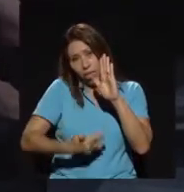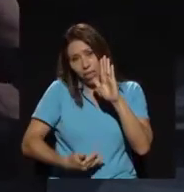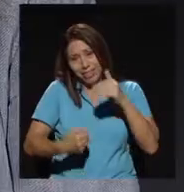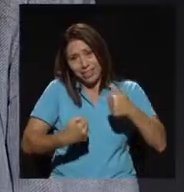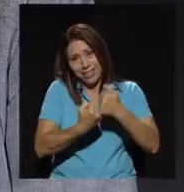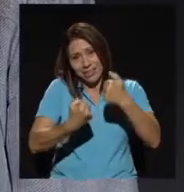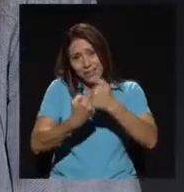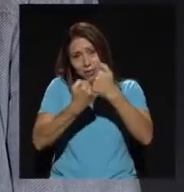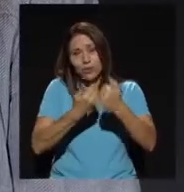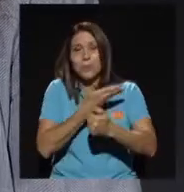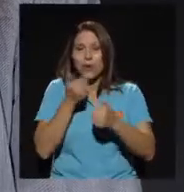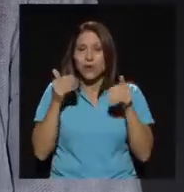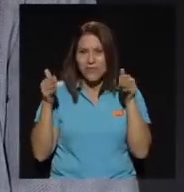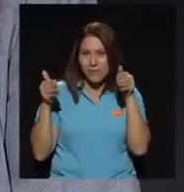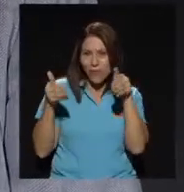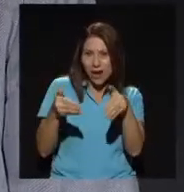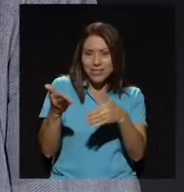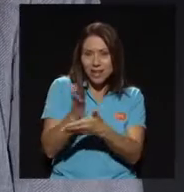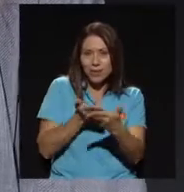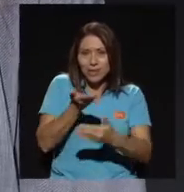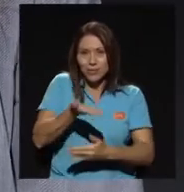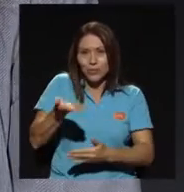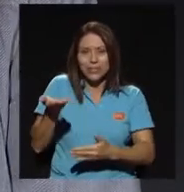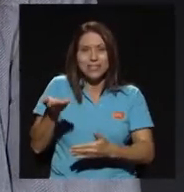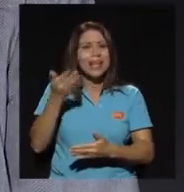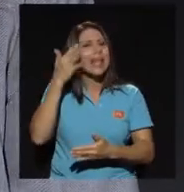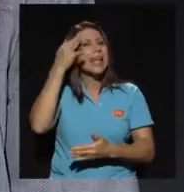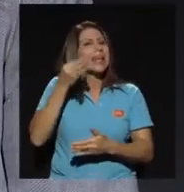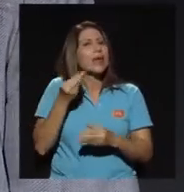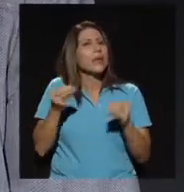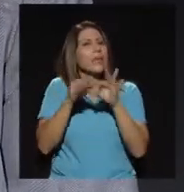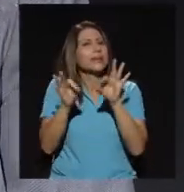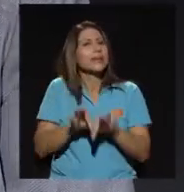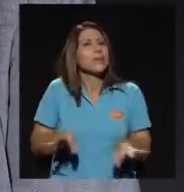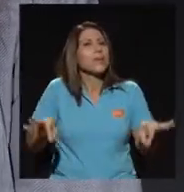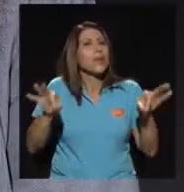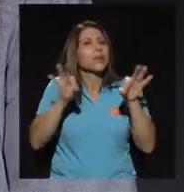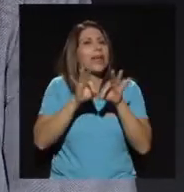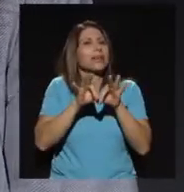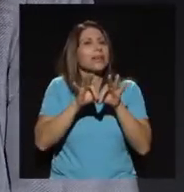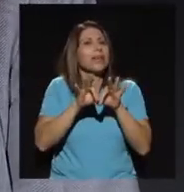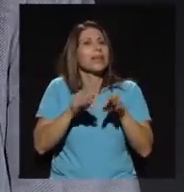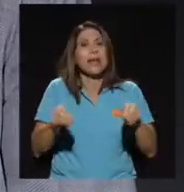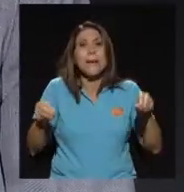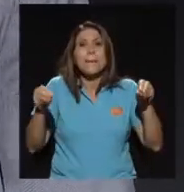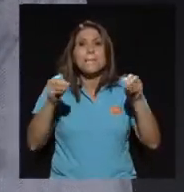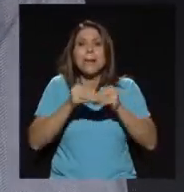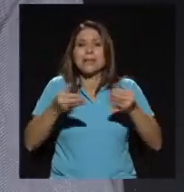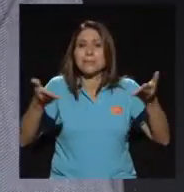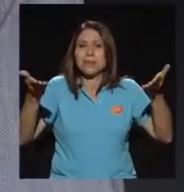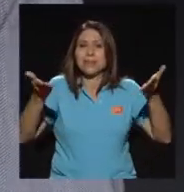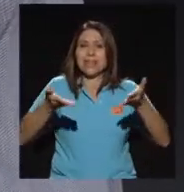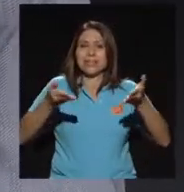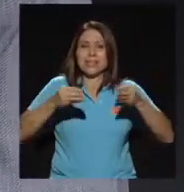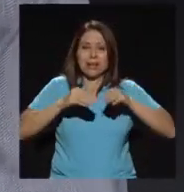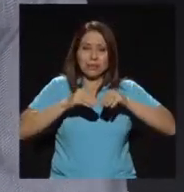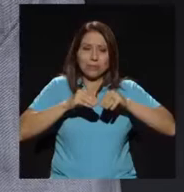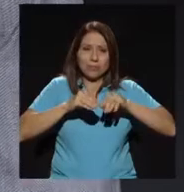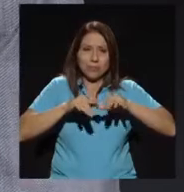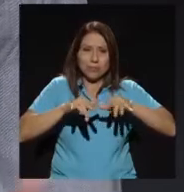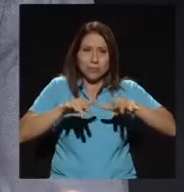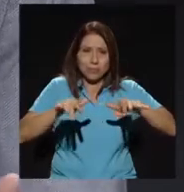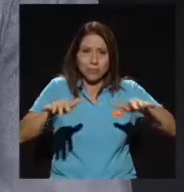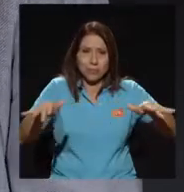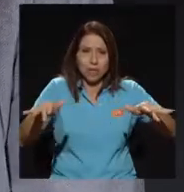enfocarse en algunas cosas. Creo que el más importante es aumentar la presencia, por supuesto, sobre todo la cobertura, no tanto el